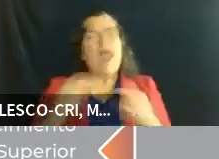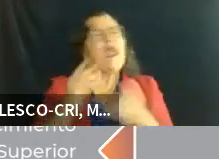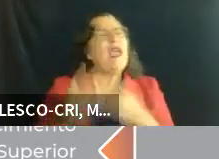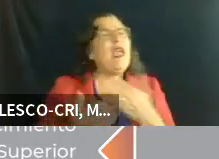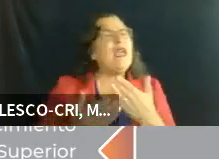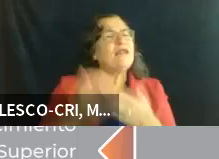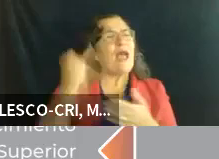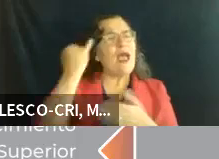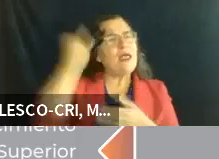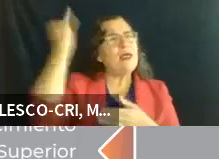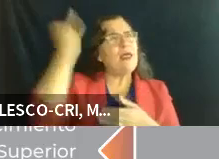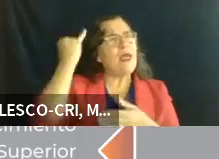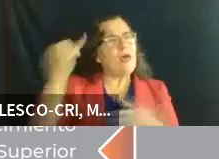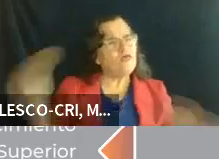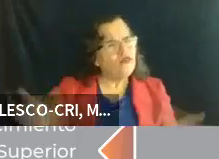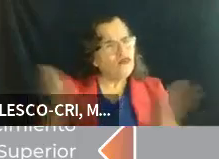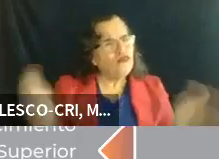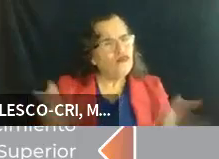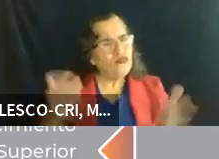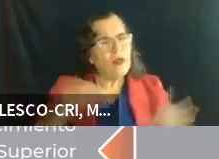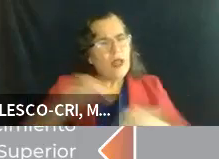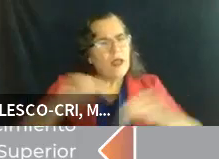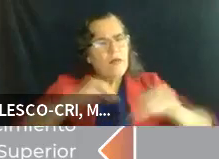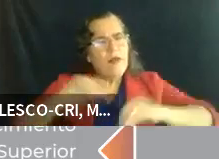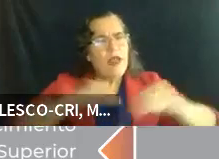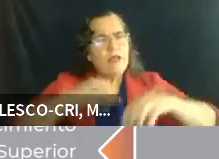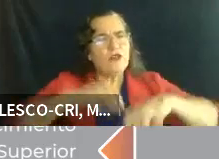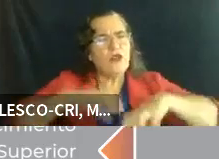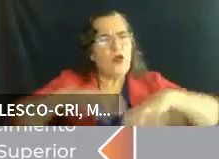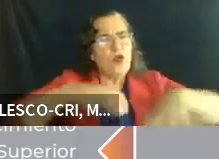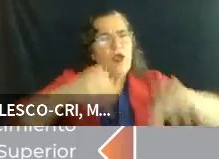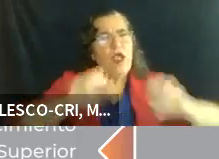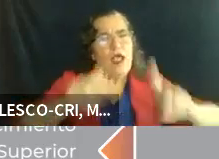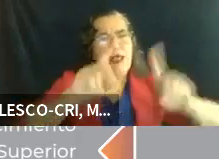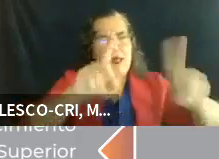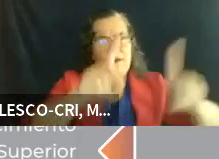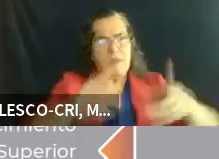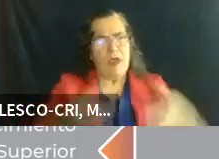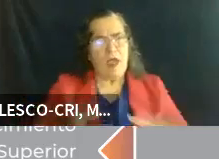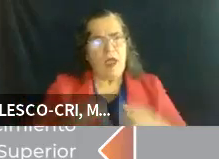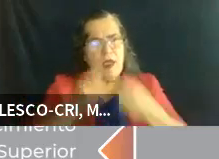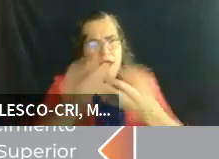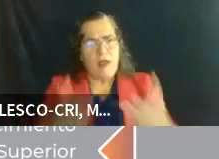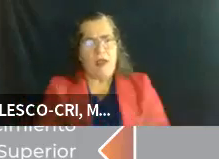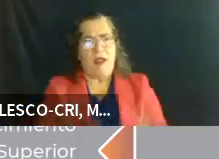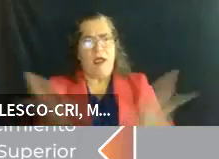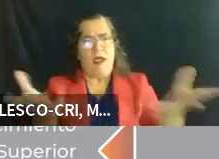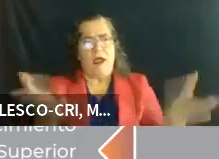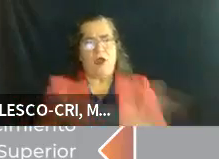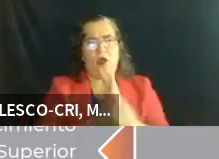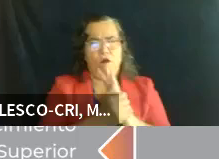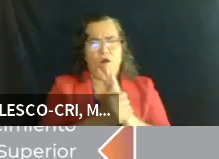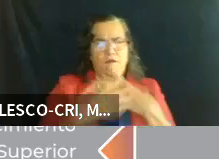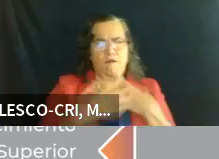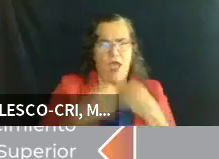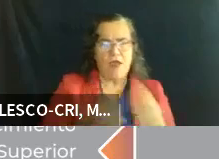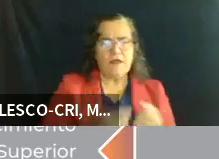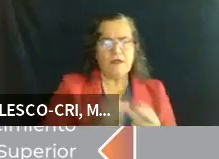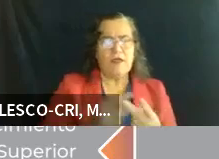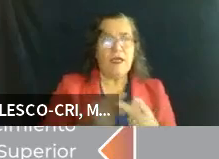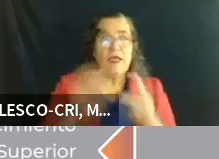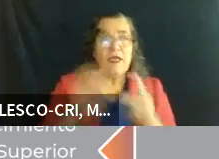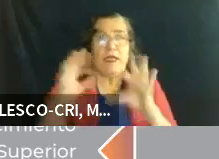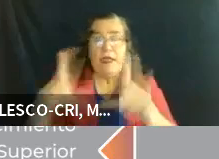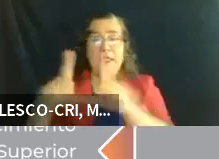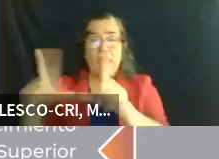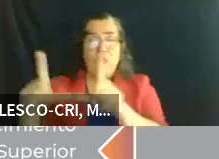movilidad académica mundial, crear confianza en la calidad y en la fiabilidad de las titulaciones que emiten las